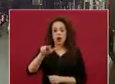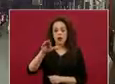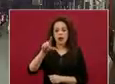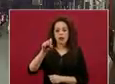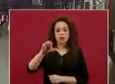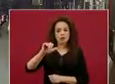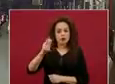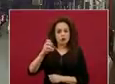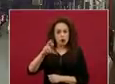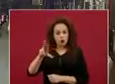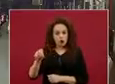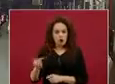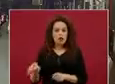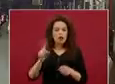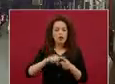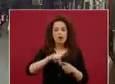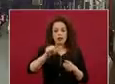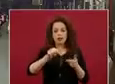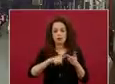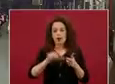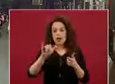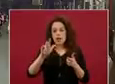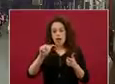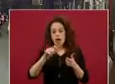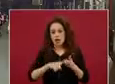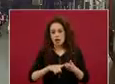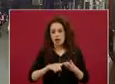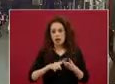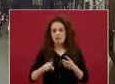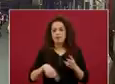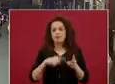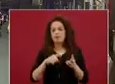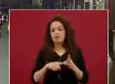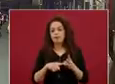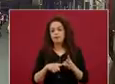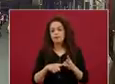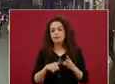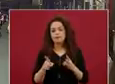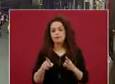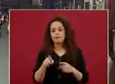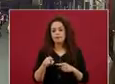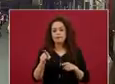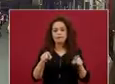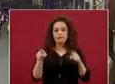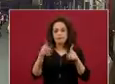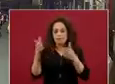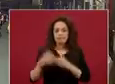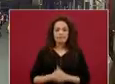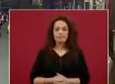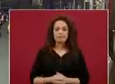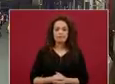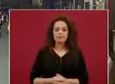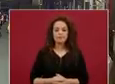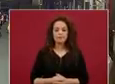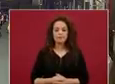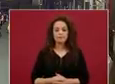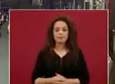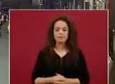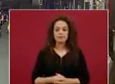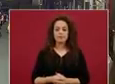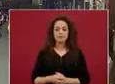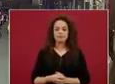Querétaro, Liliana Noble de Pulso Saludable, Demián Duarte de múltiples medios, incluyendo Política y Rock and Roll. Sí. Por